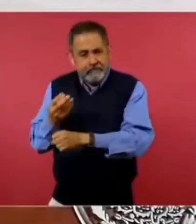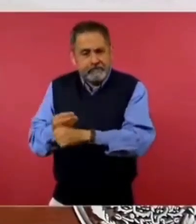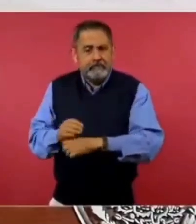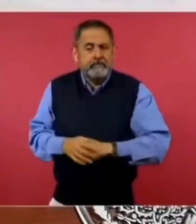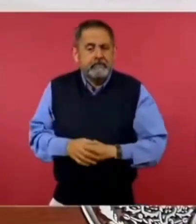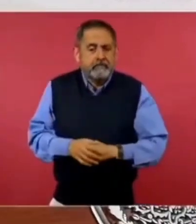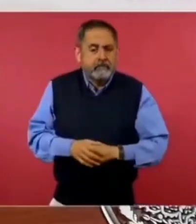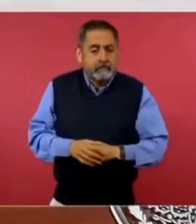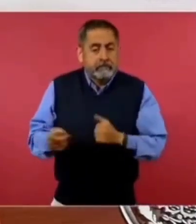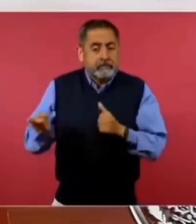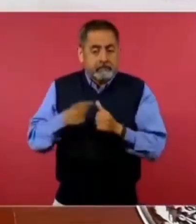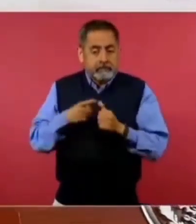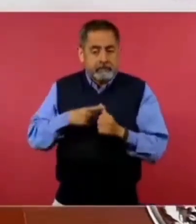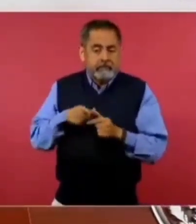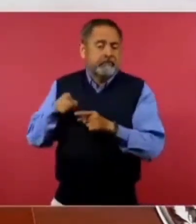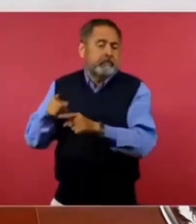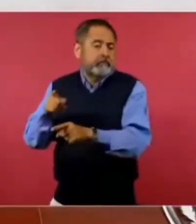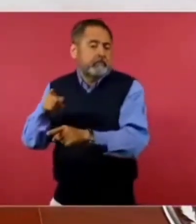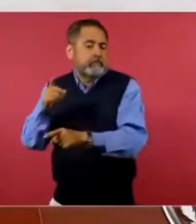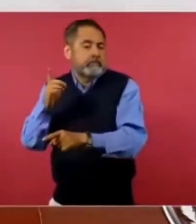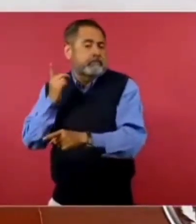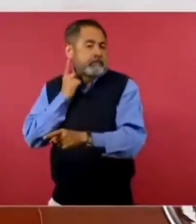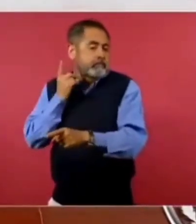primero en una cámara,